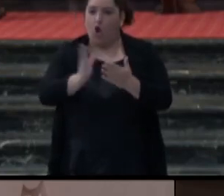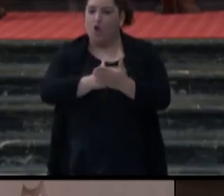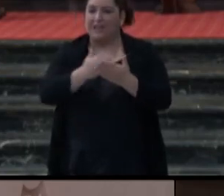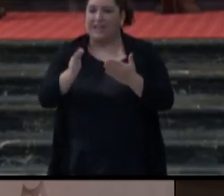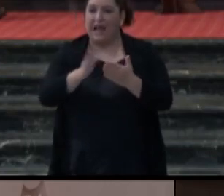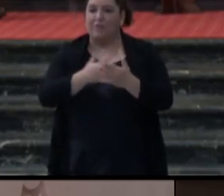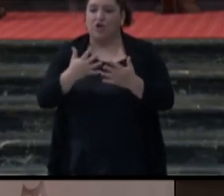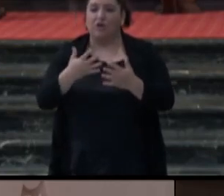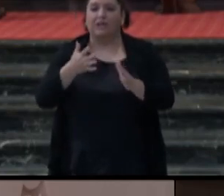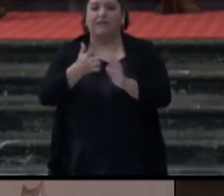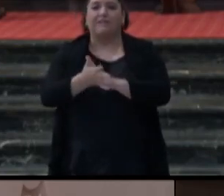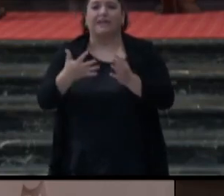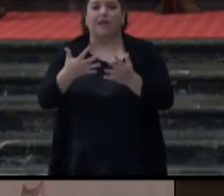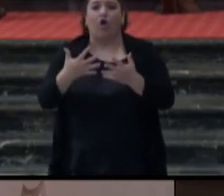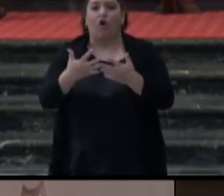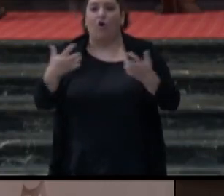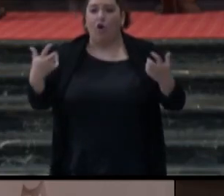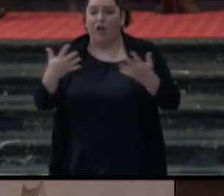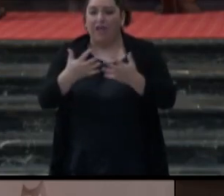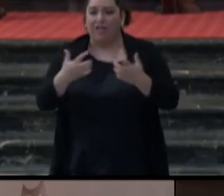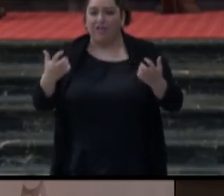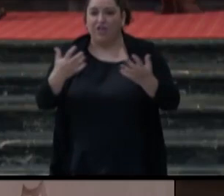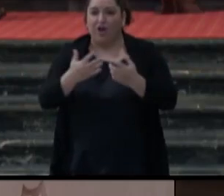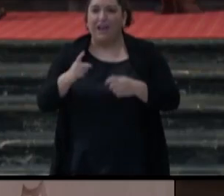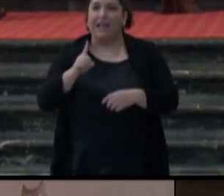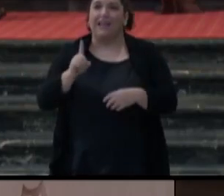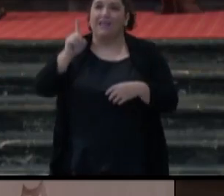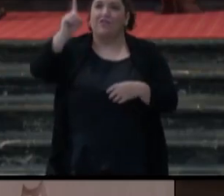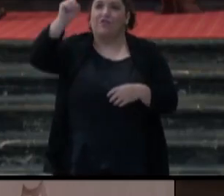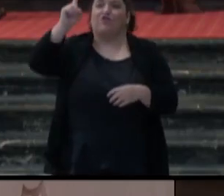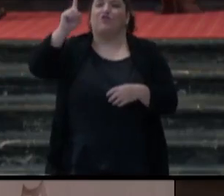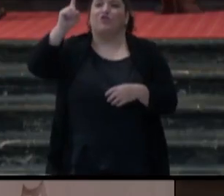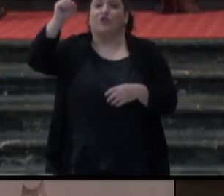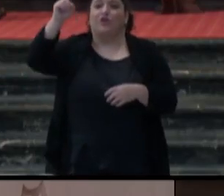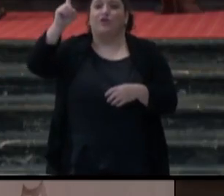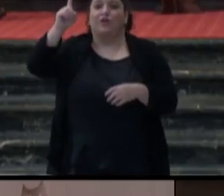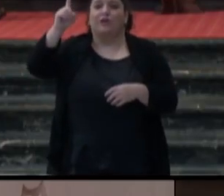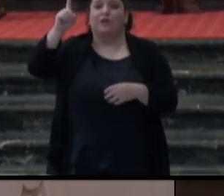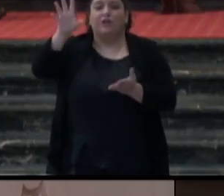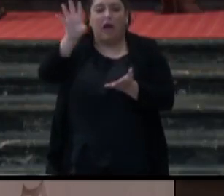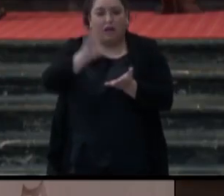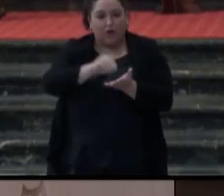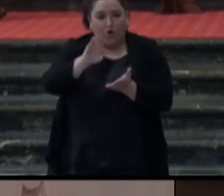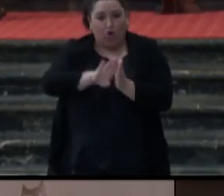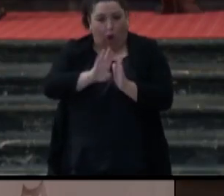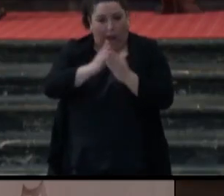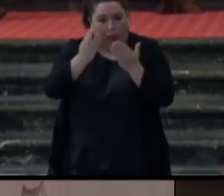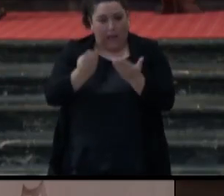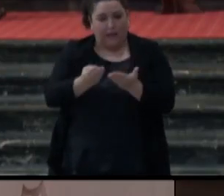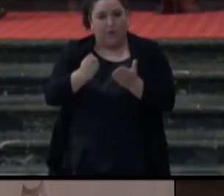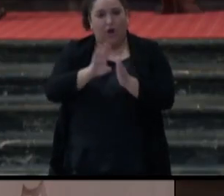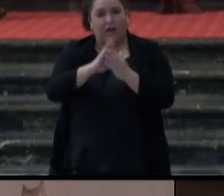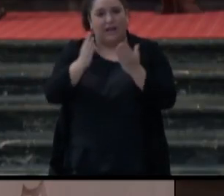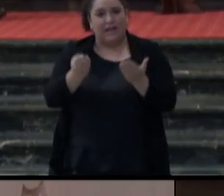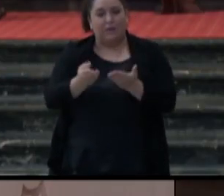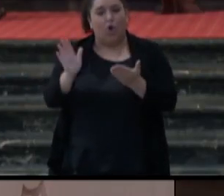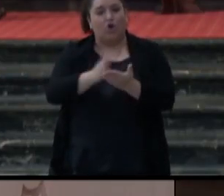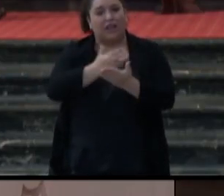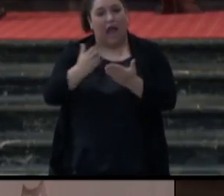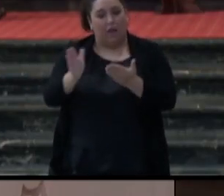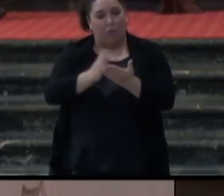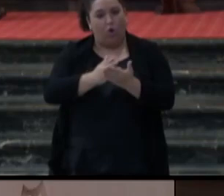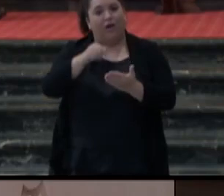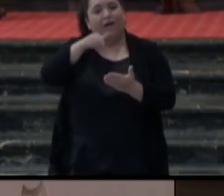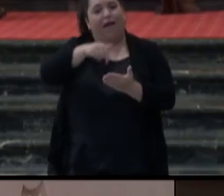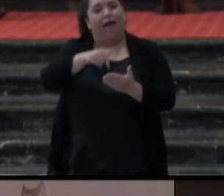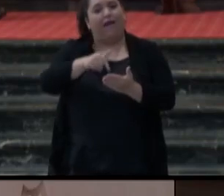oraciones inspiradas por Dios están recogidos en un libro libro de los salmos y es muy